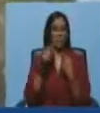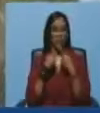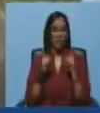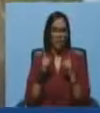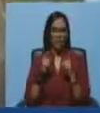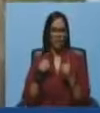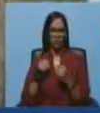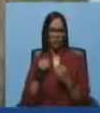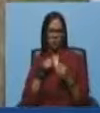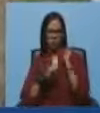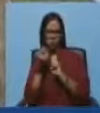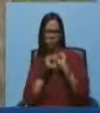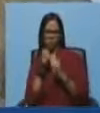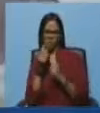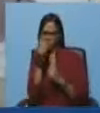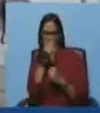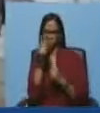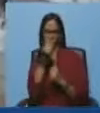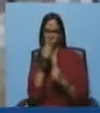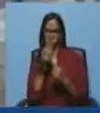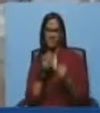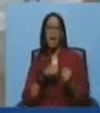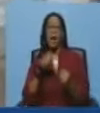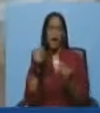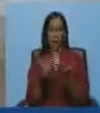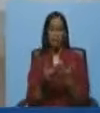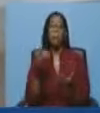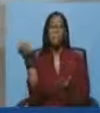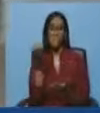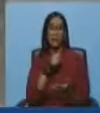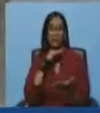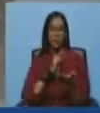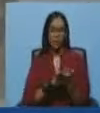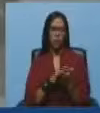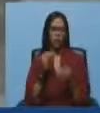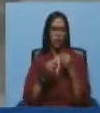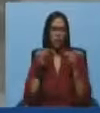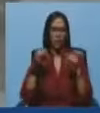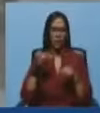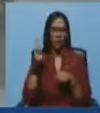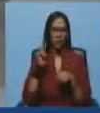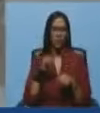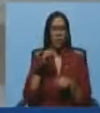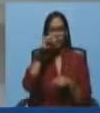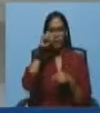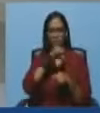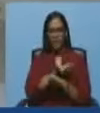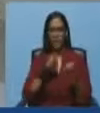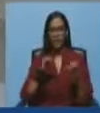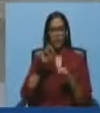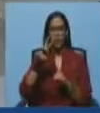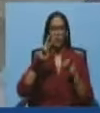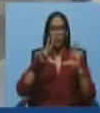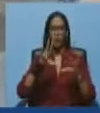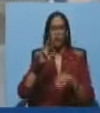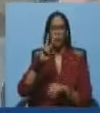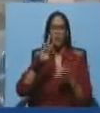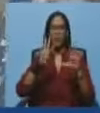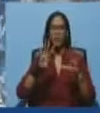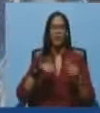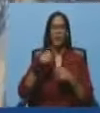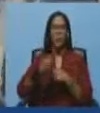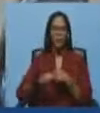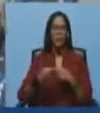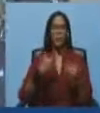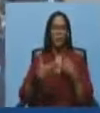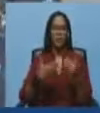capaz de asesinar, lo que fue lo que pasó aquí en Venezuela los días 28, finalizando el 28 y el día 29 después del proceso electoral que ganó el